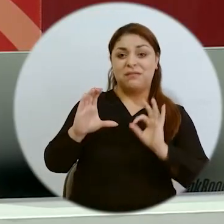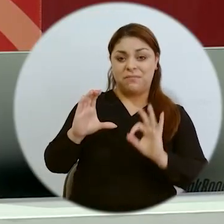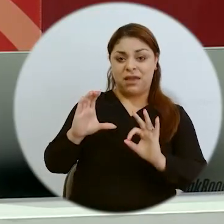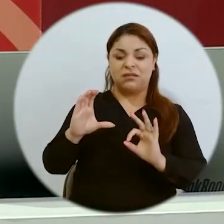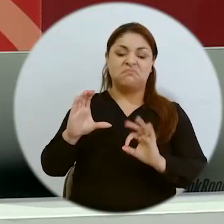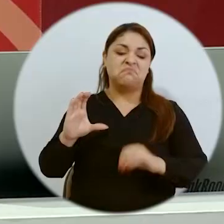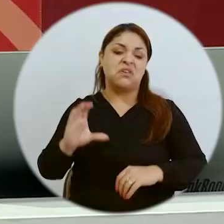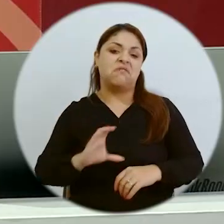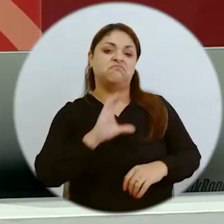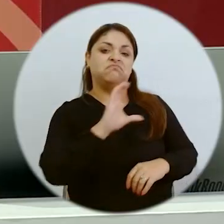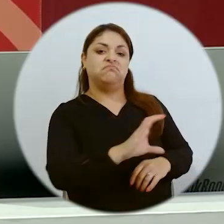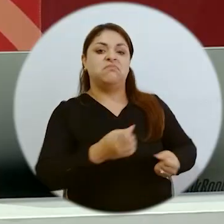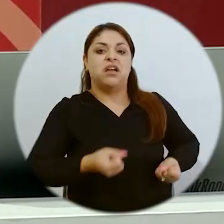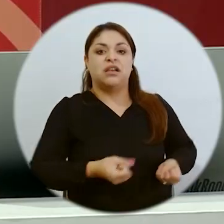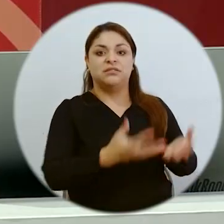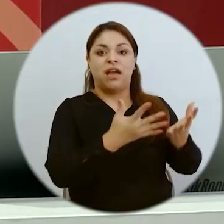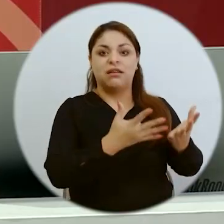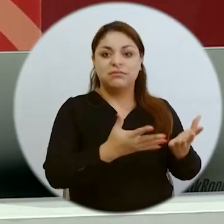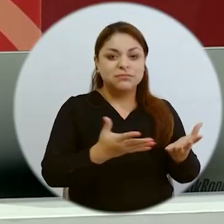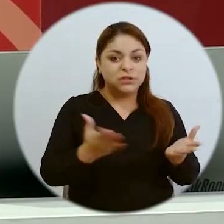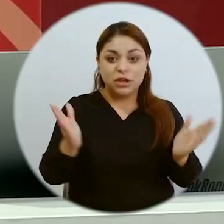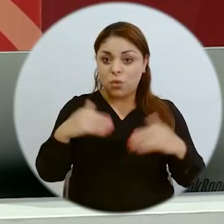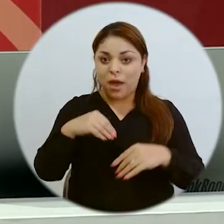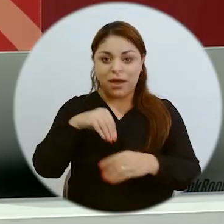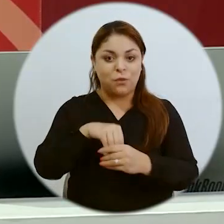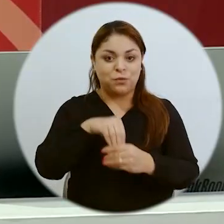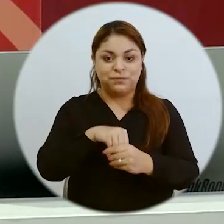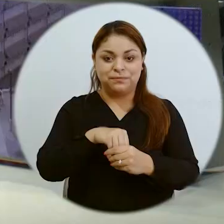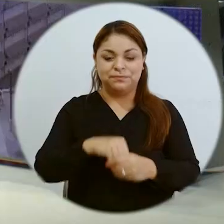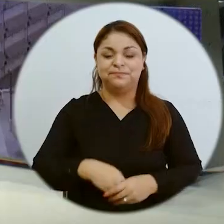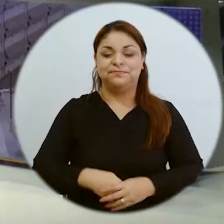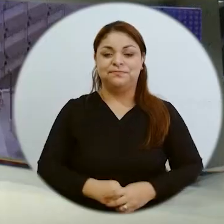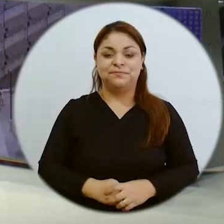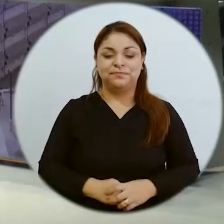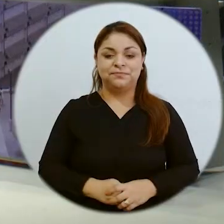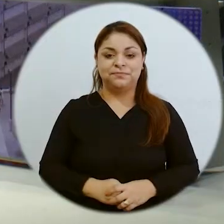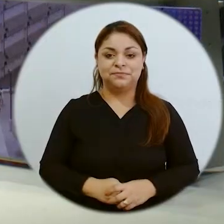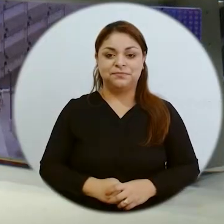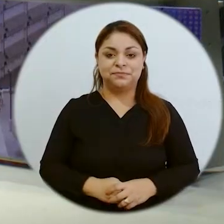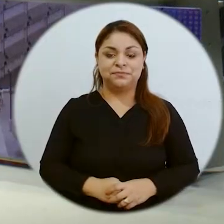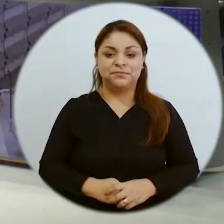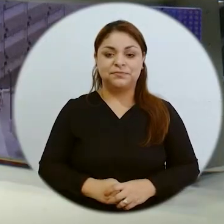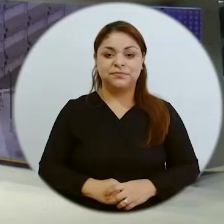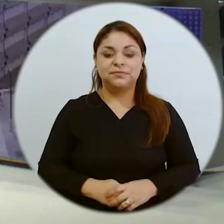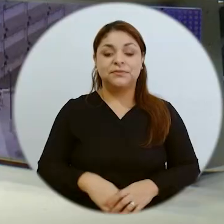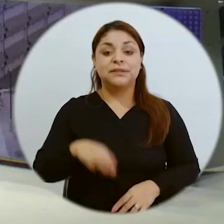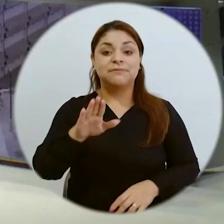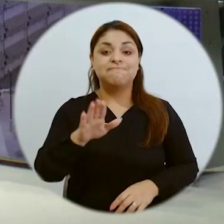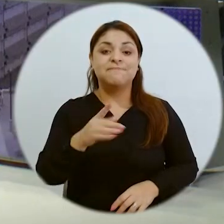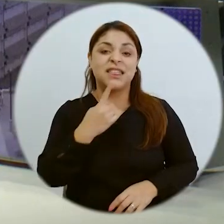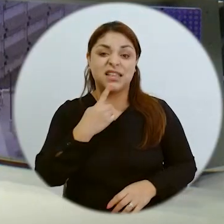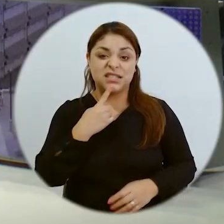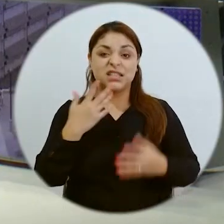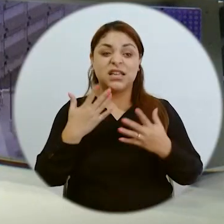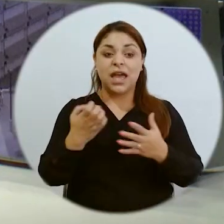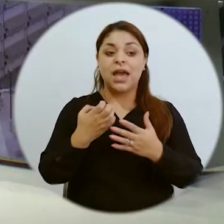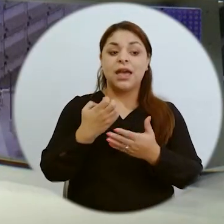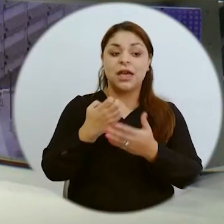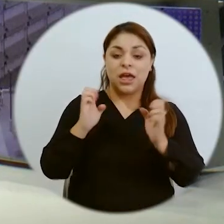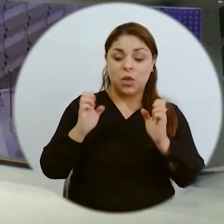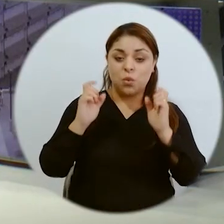que merecen atención más allá de si hoy están endeudados. Y los números apuntan a que es una